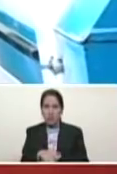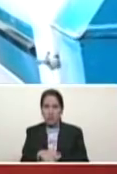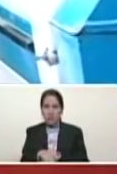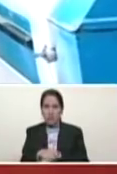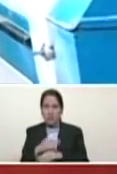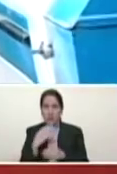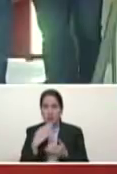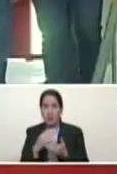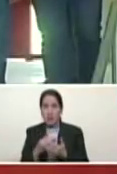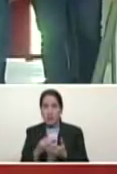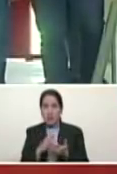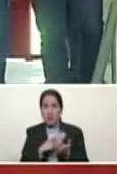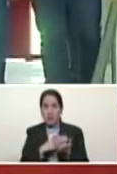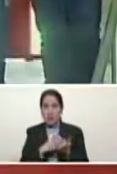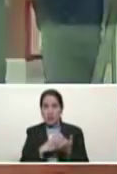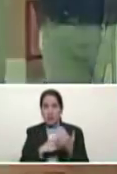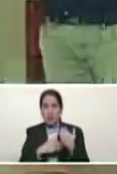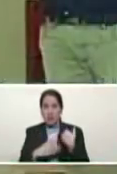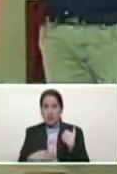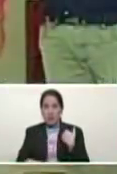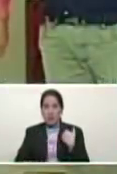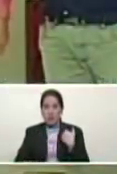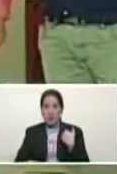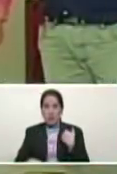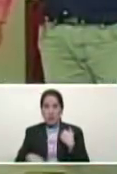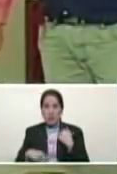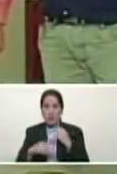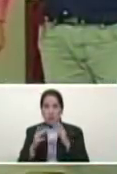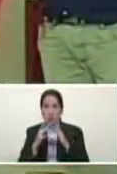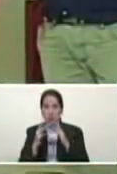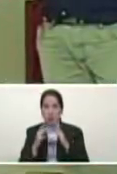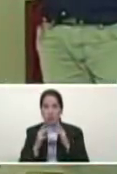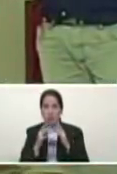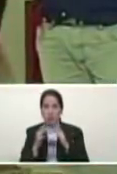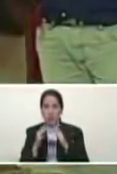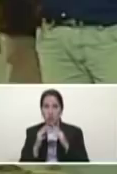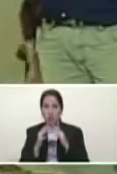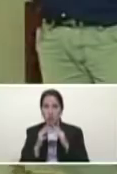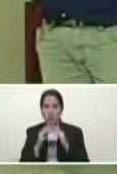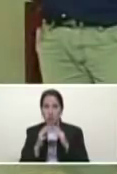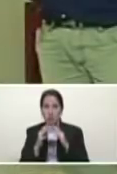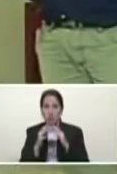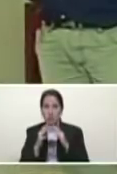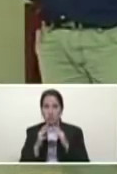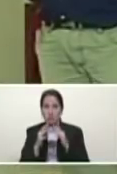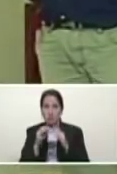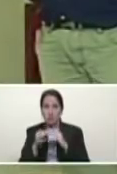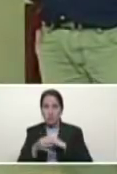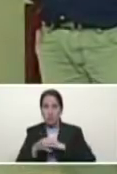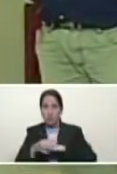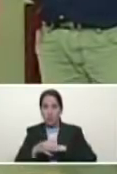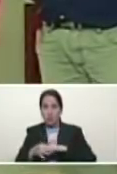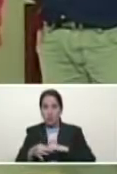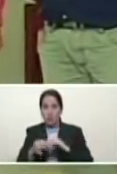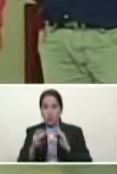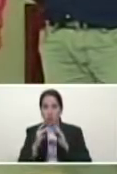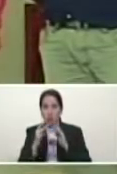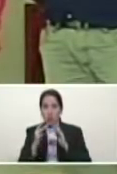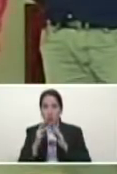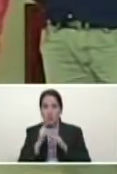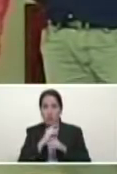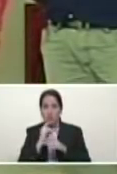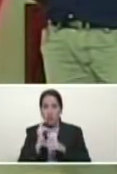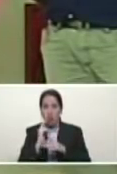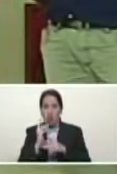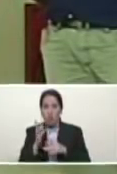Gracias, presidente, por el contacto. Estamos desde Chaguaramas, municipio Chaguaramas, que lleva su